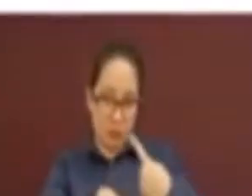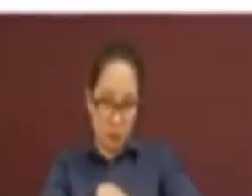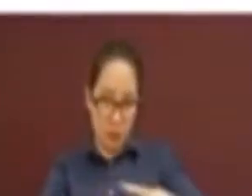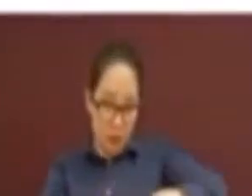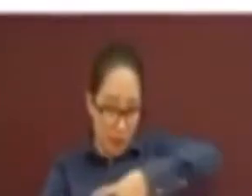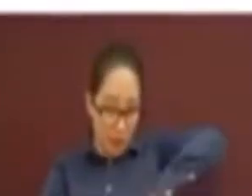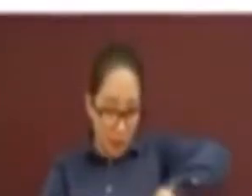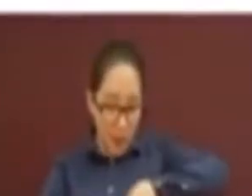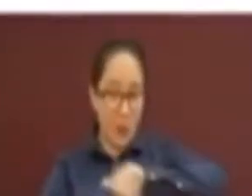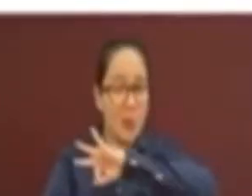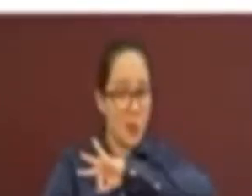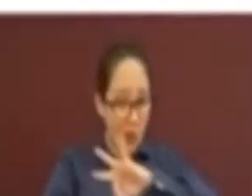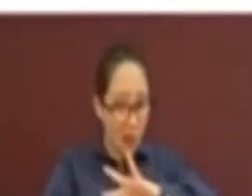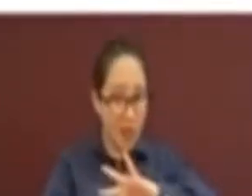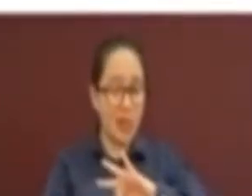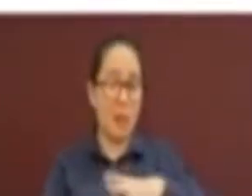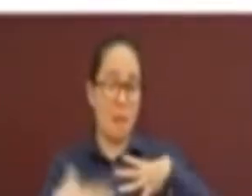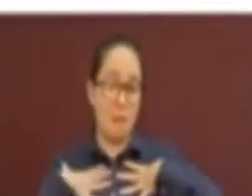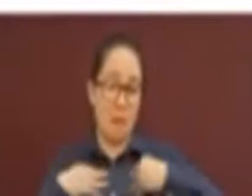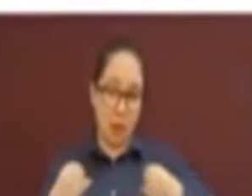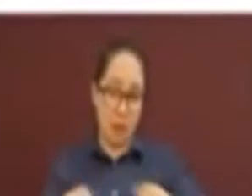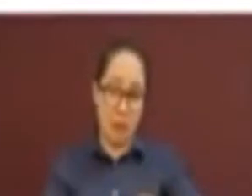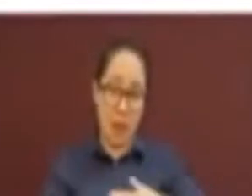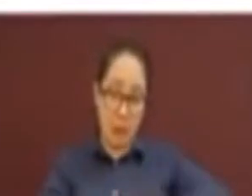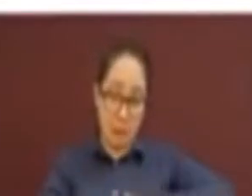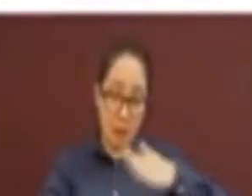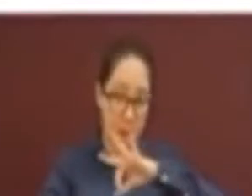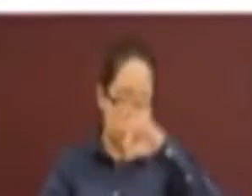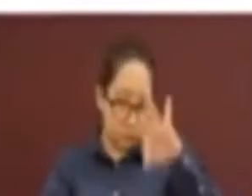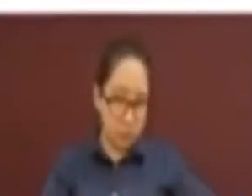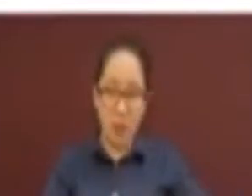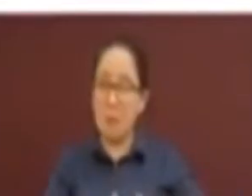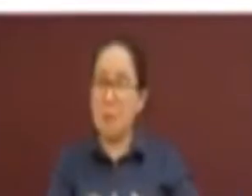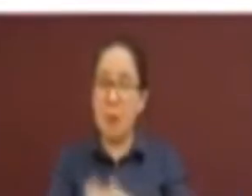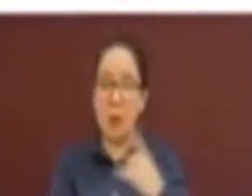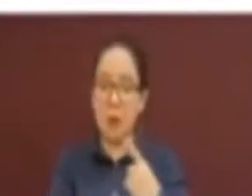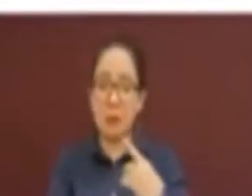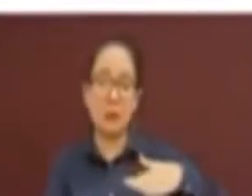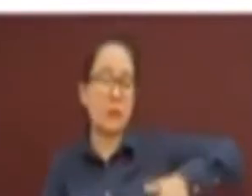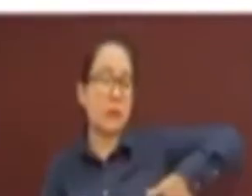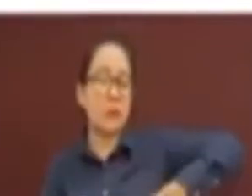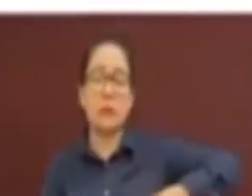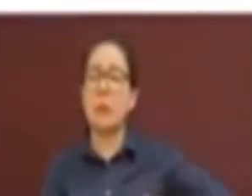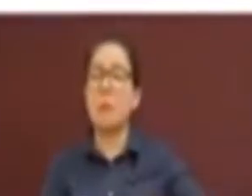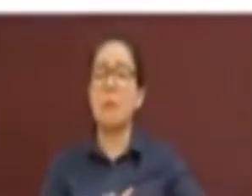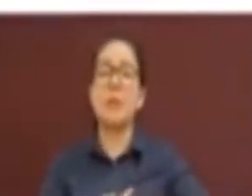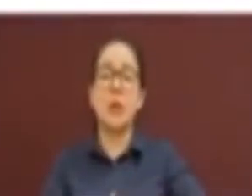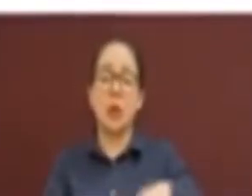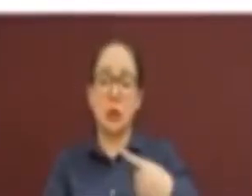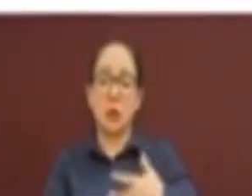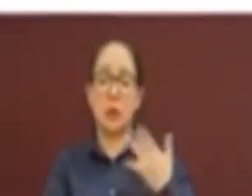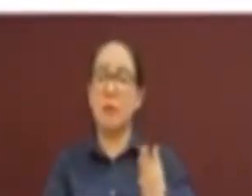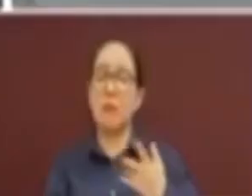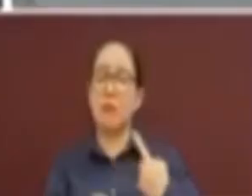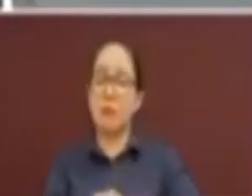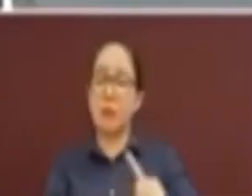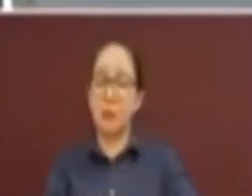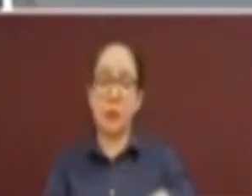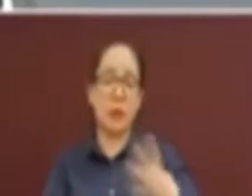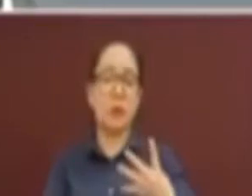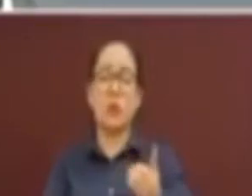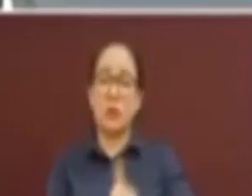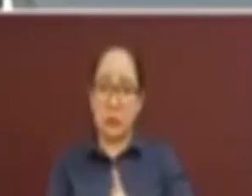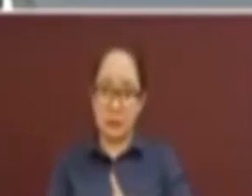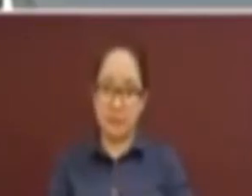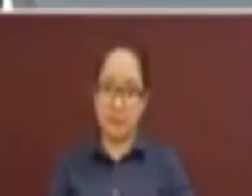tienen mayor posibilidad de propagar la enfermedad porque iniciaron síntomas en los últimos 14 días ya